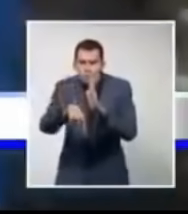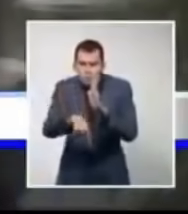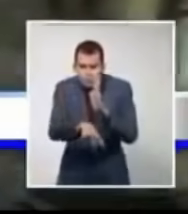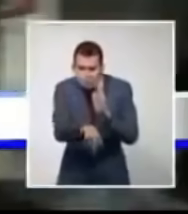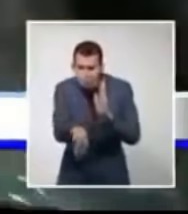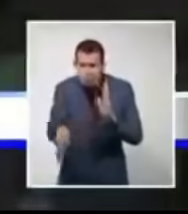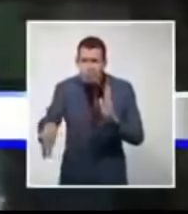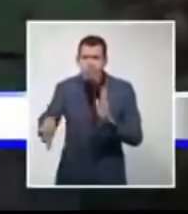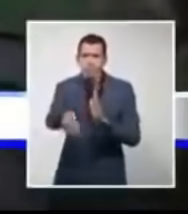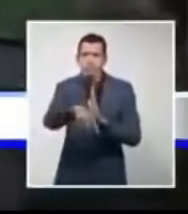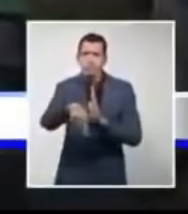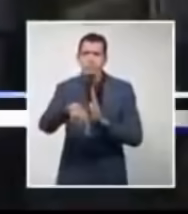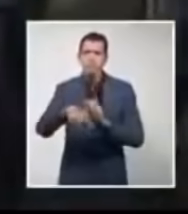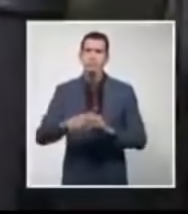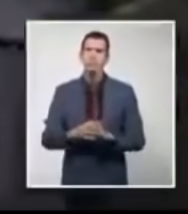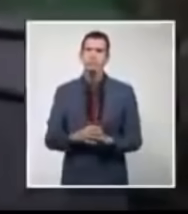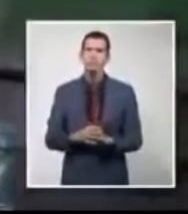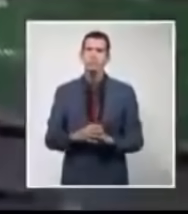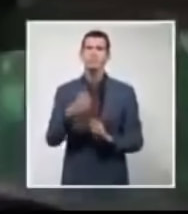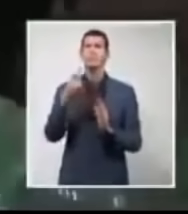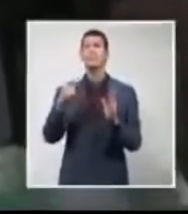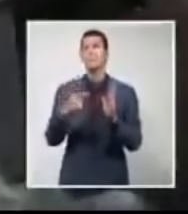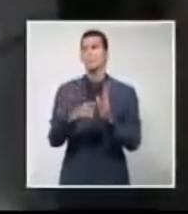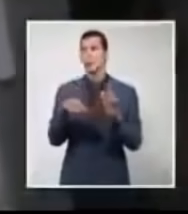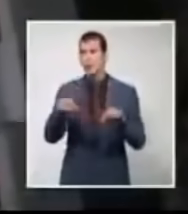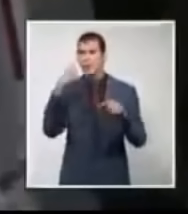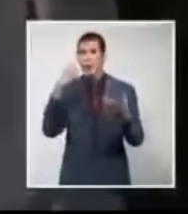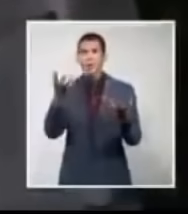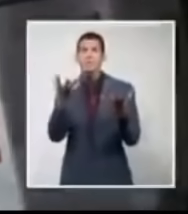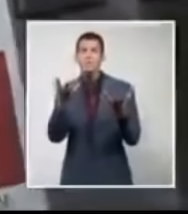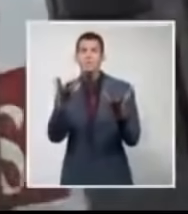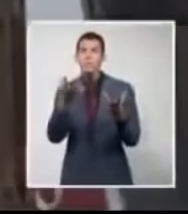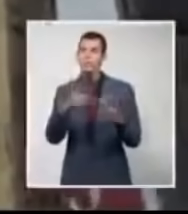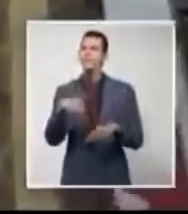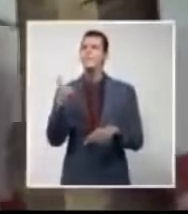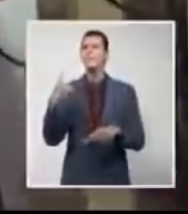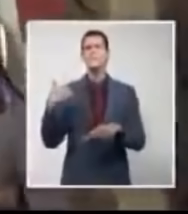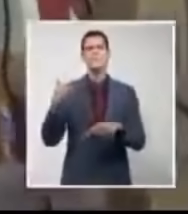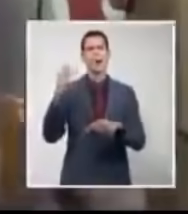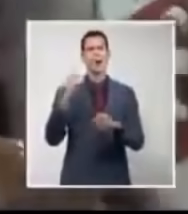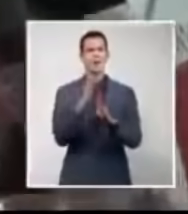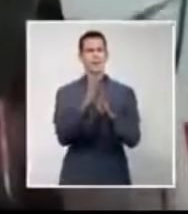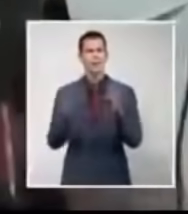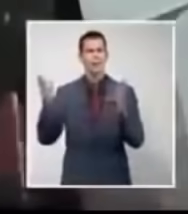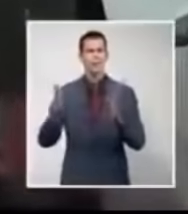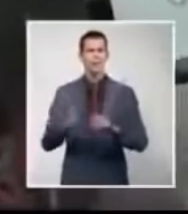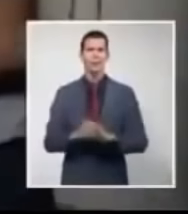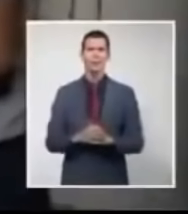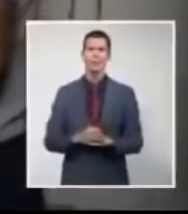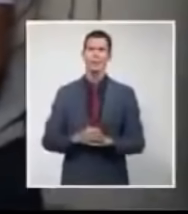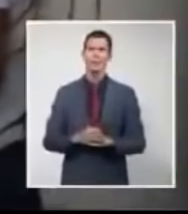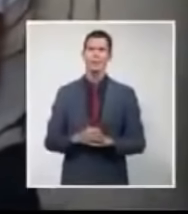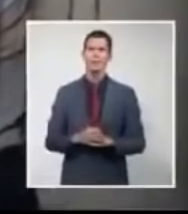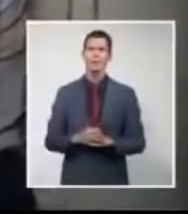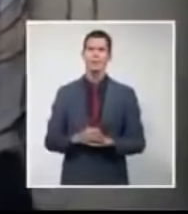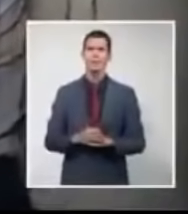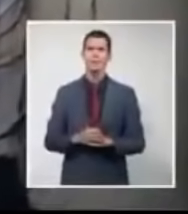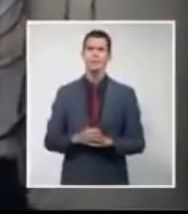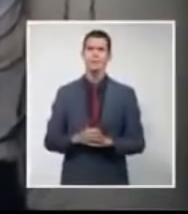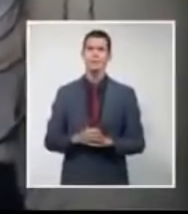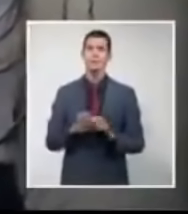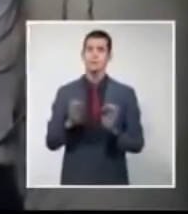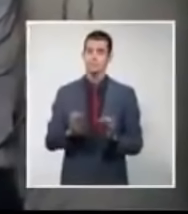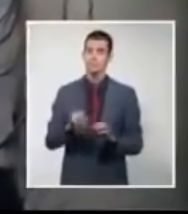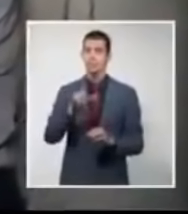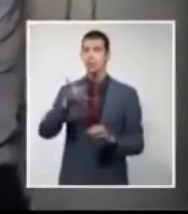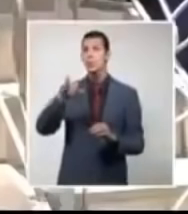sin embargo aquí no está ni la mitad de lo ocupado en un registro que ejecutarán las autoridades en lucha nuevo municipio 10 de